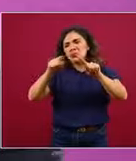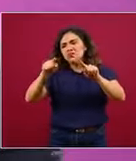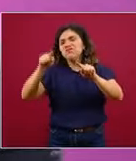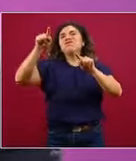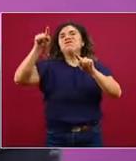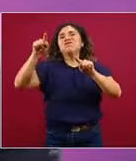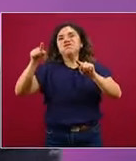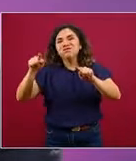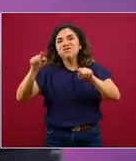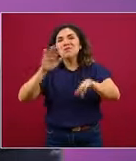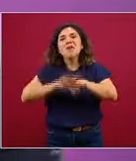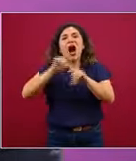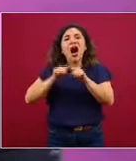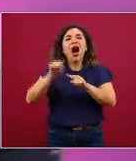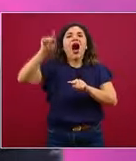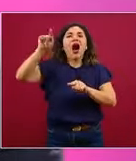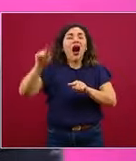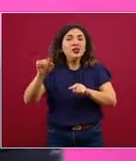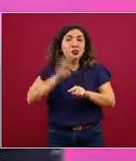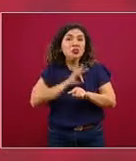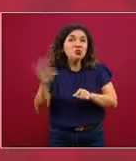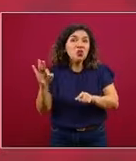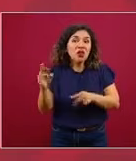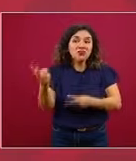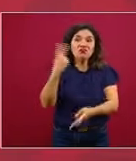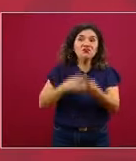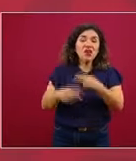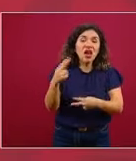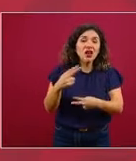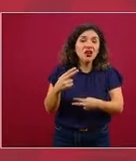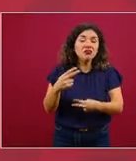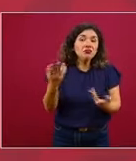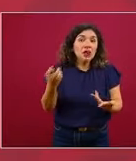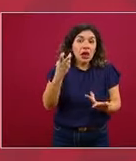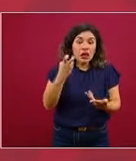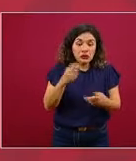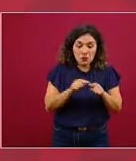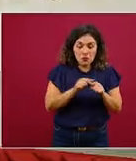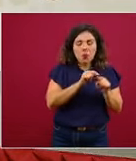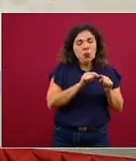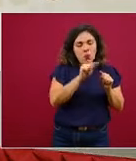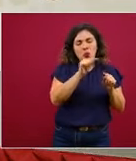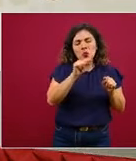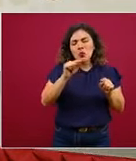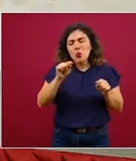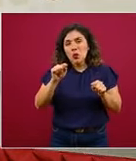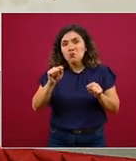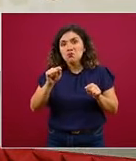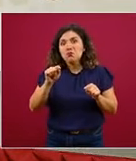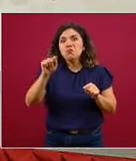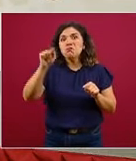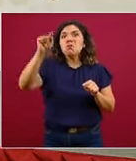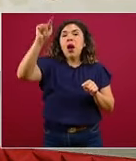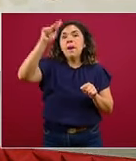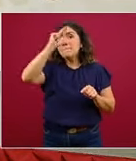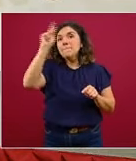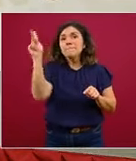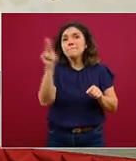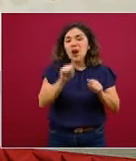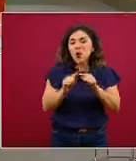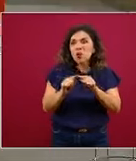rebrote, es decir, con un incremento nuevamente de casos, en donde inclusive estos casos pueden llegar a superar un